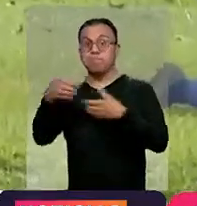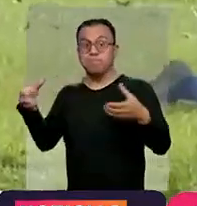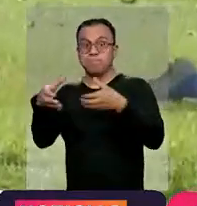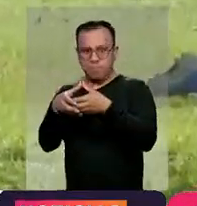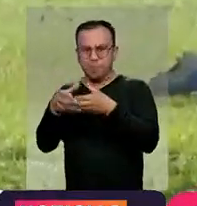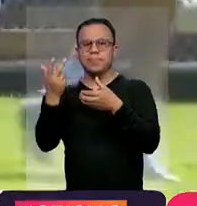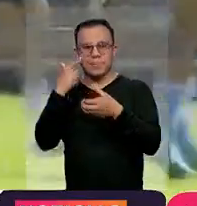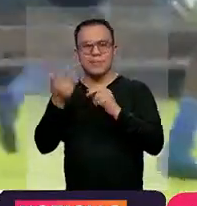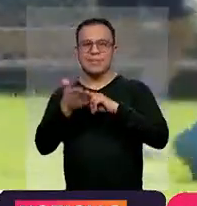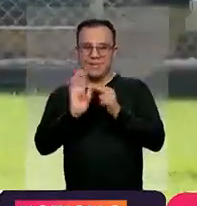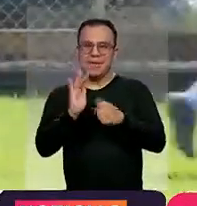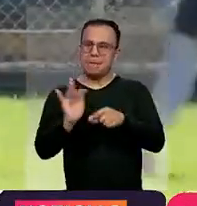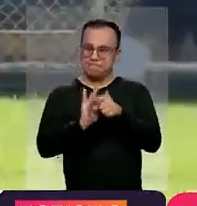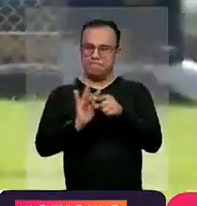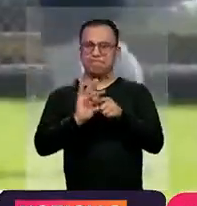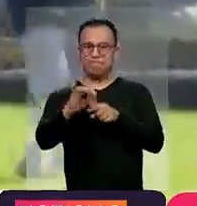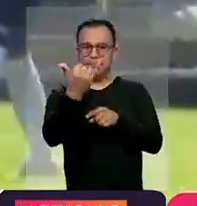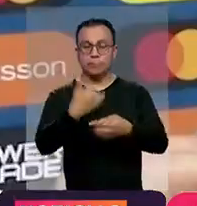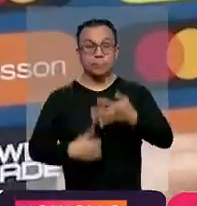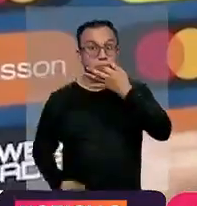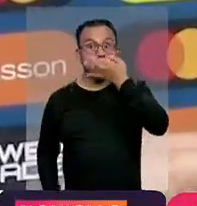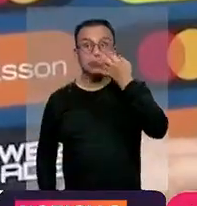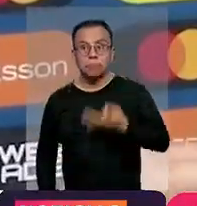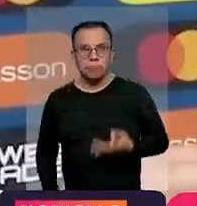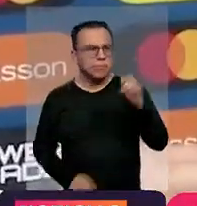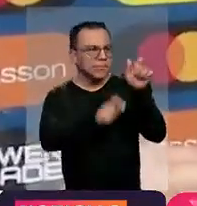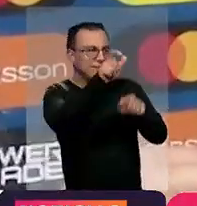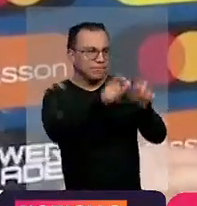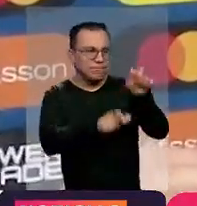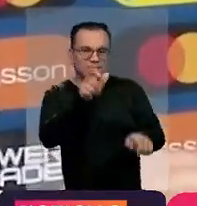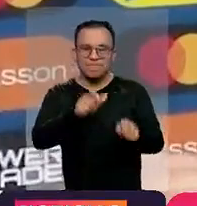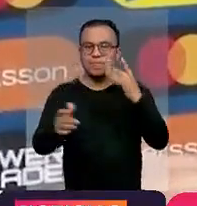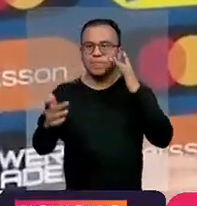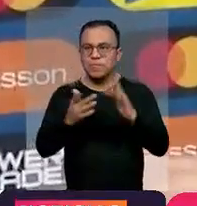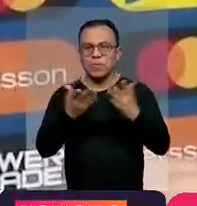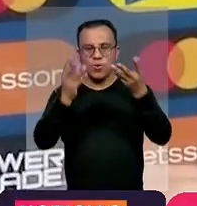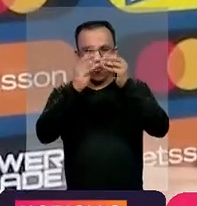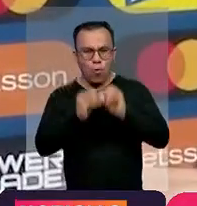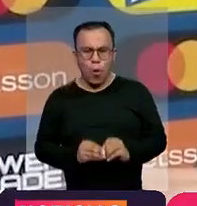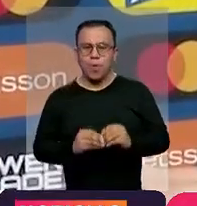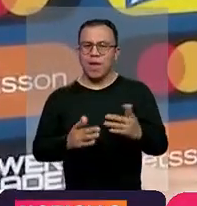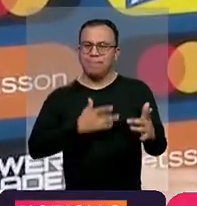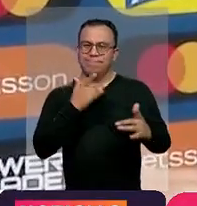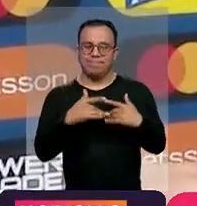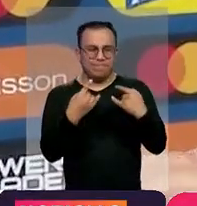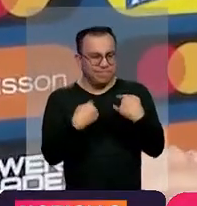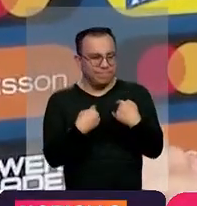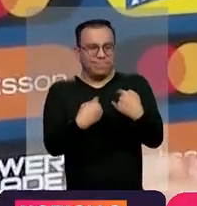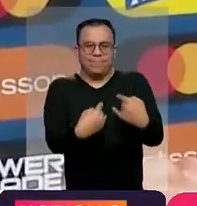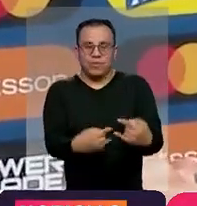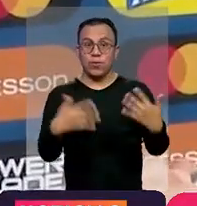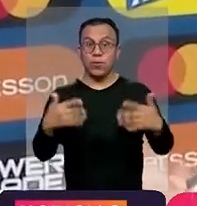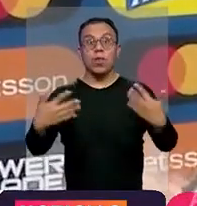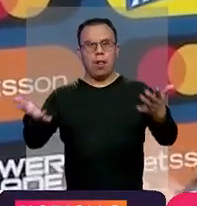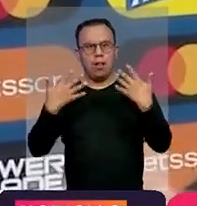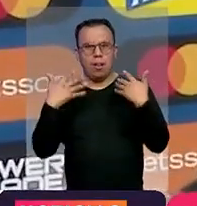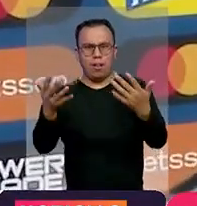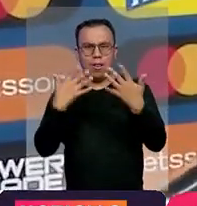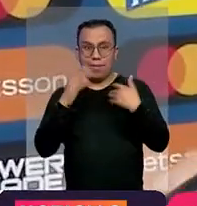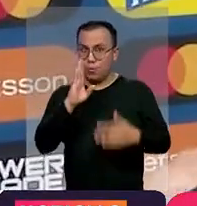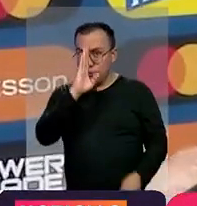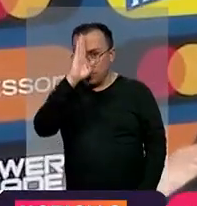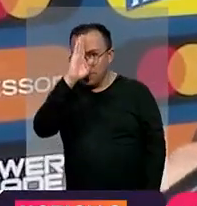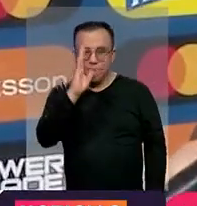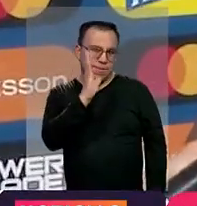albirroja esto aún se aplica. La verdad que la gente no ha recibido muy bien, de la mejor manera. Hace mucho calor, no estamos